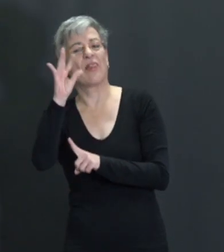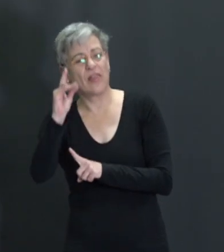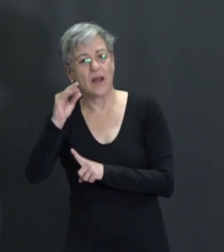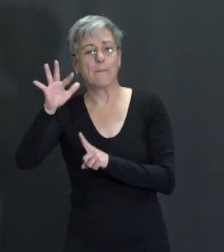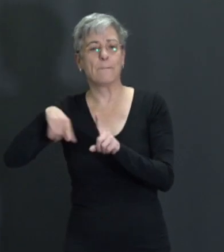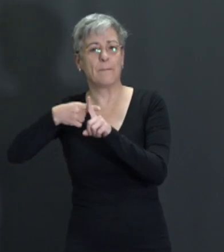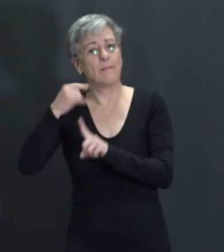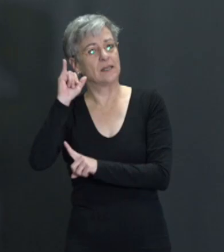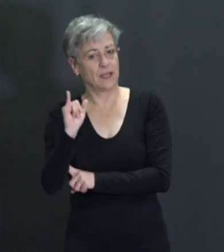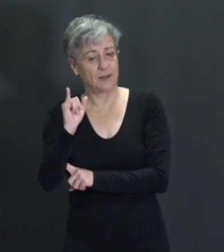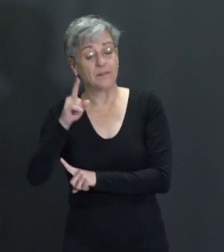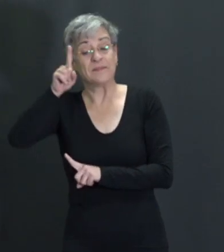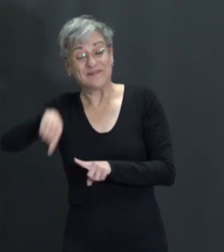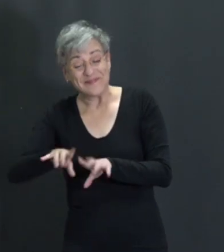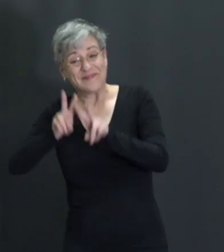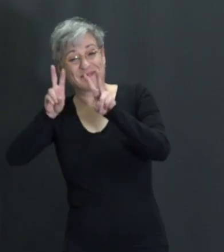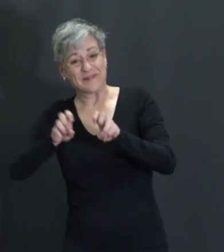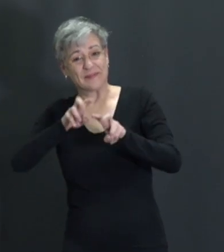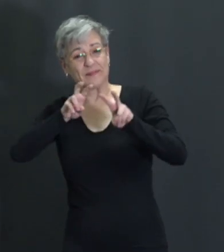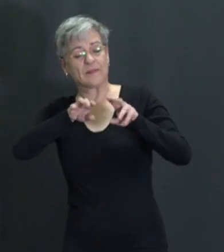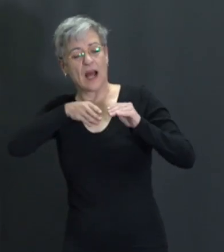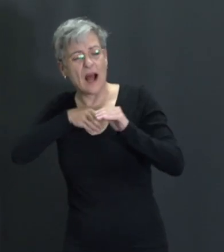accesibilidad que viene de la mano de los profesionales